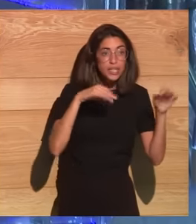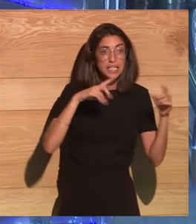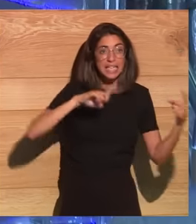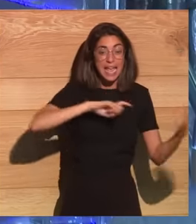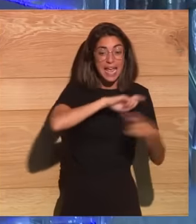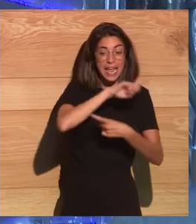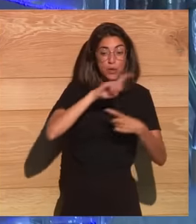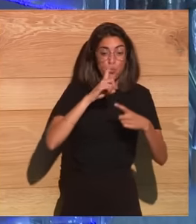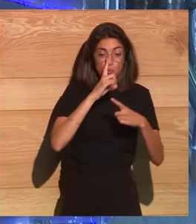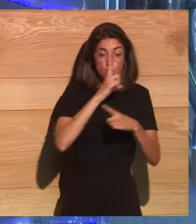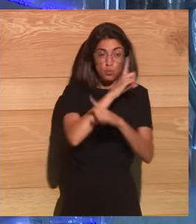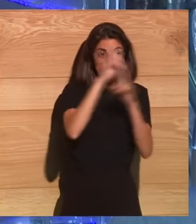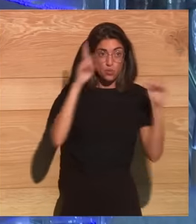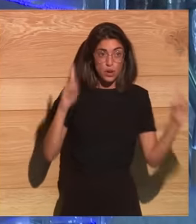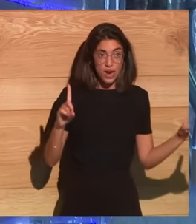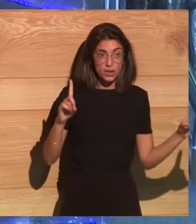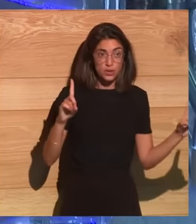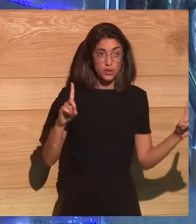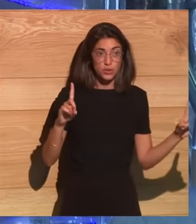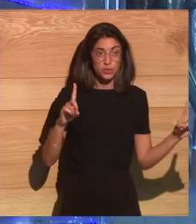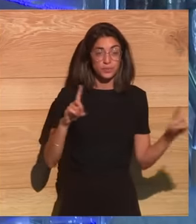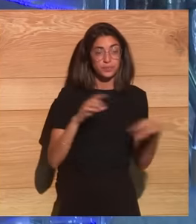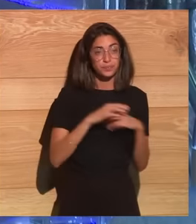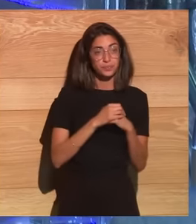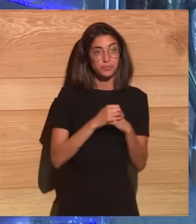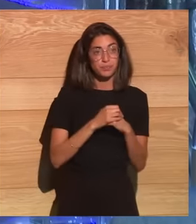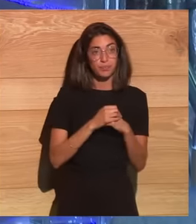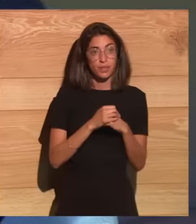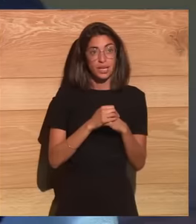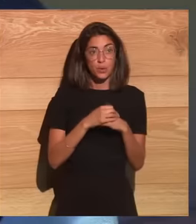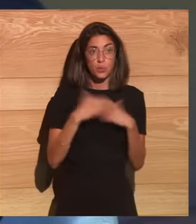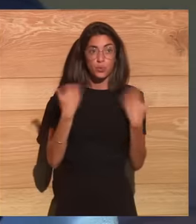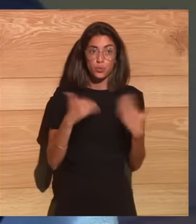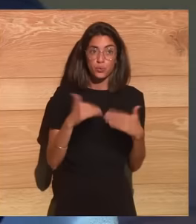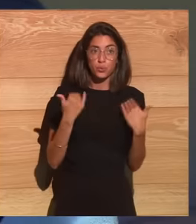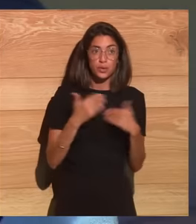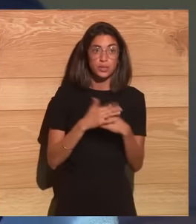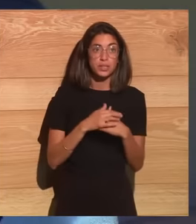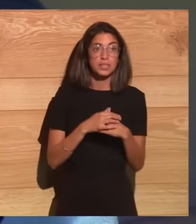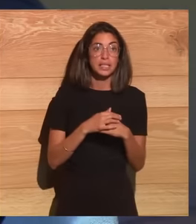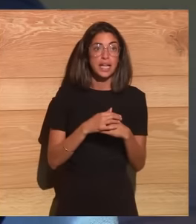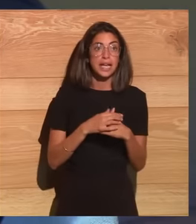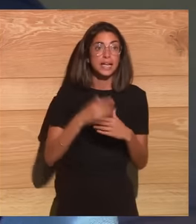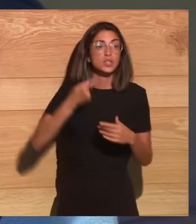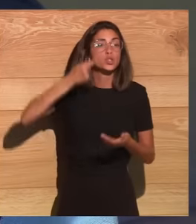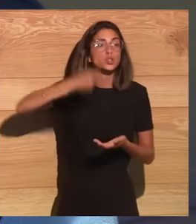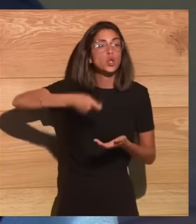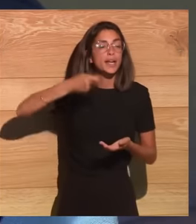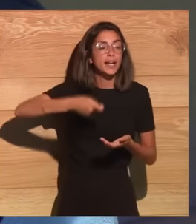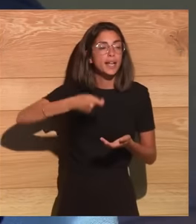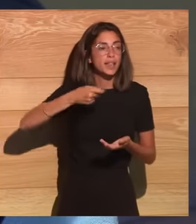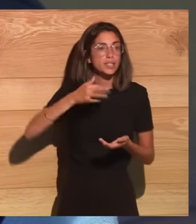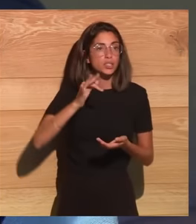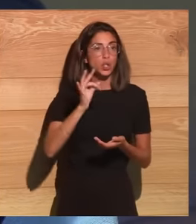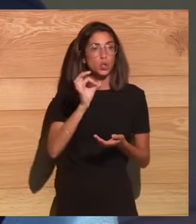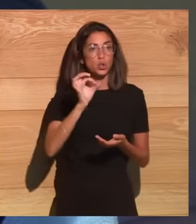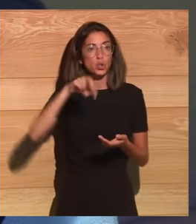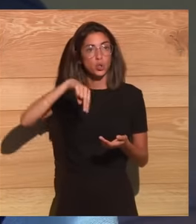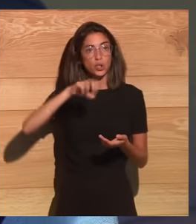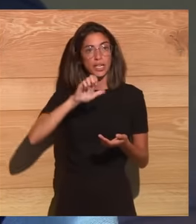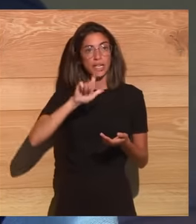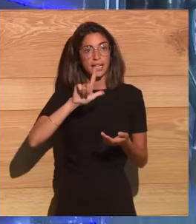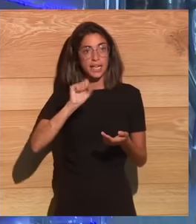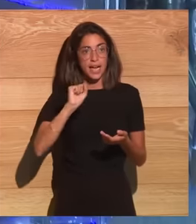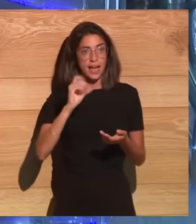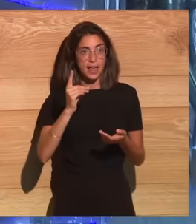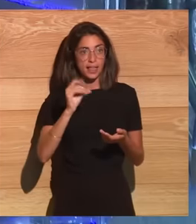Tierra. ¿75.000 kilos? 75. Eso no es tanto en el kilos. Mundo. ¿Tú sabes lo poco que pesa la purpurina? Toneladas. No sé lo que pesa. 75 toneladas